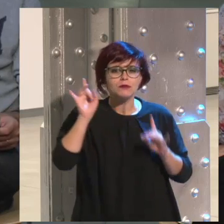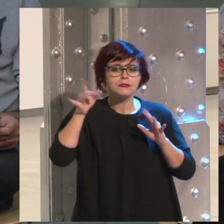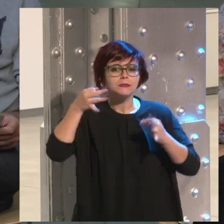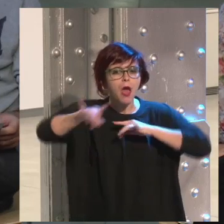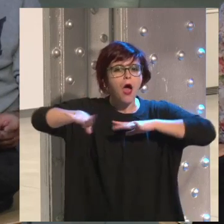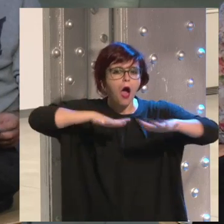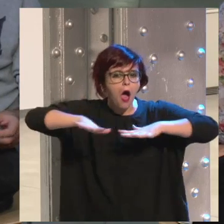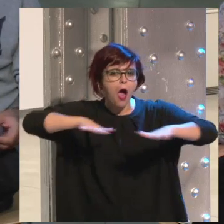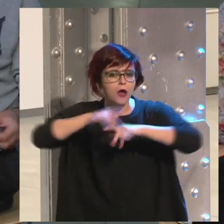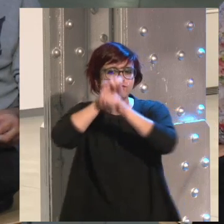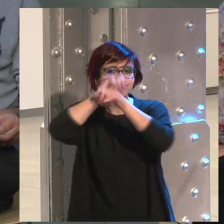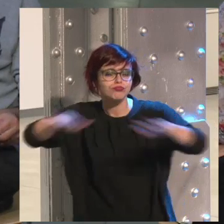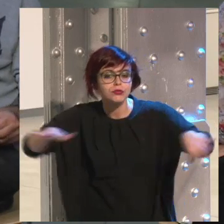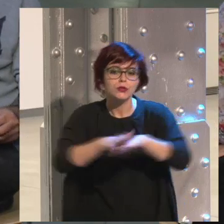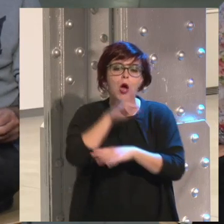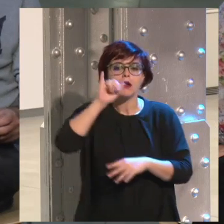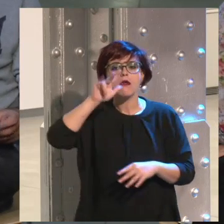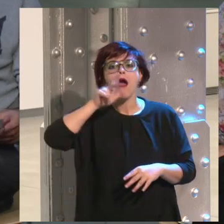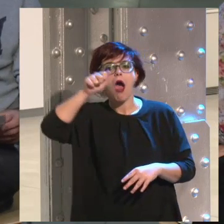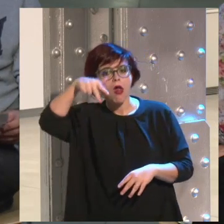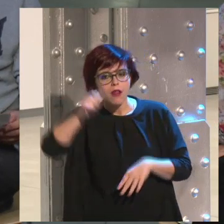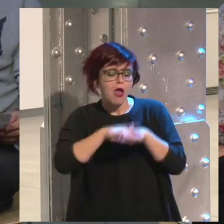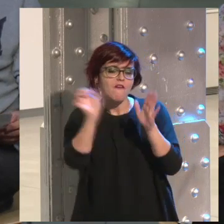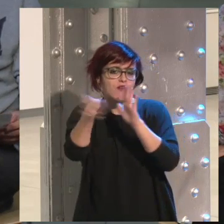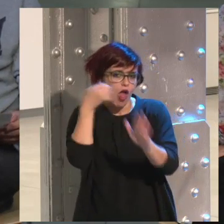el mundo lo habla. Le han eliminado otra vez una foto a Rayana o la cuentan.